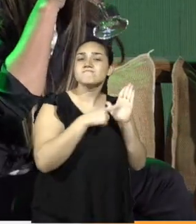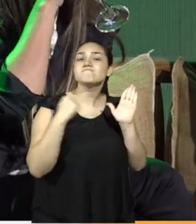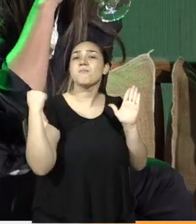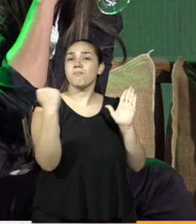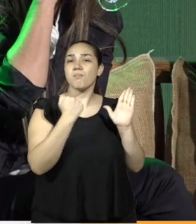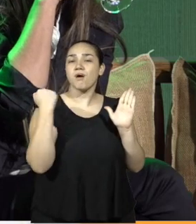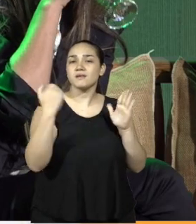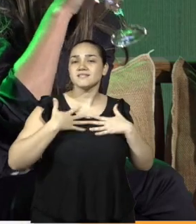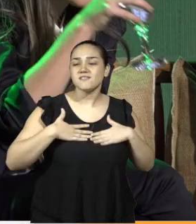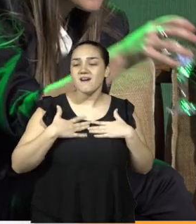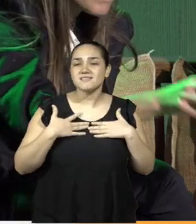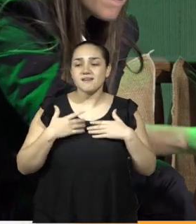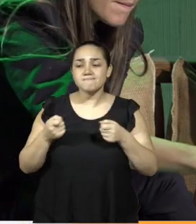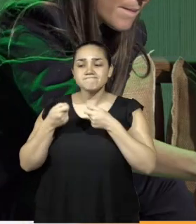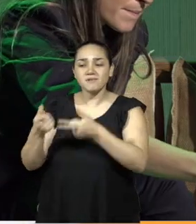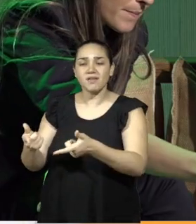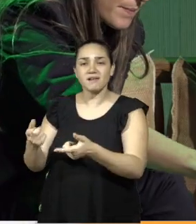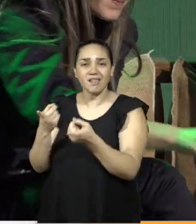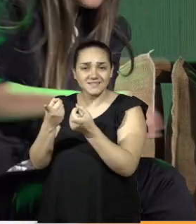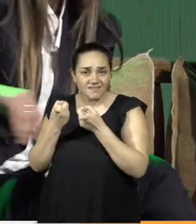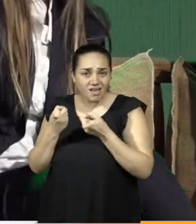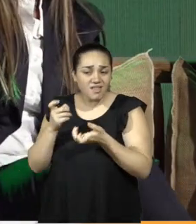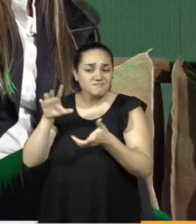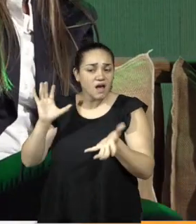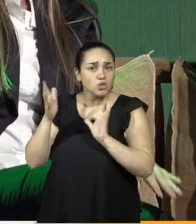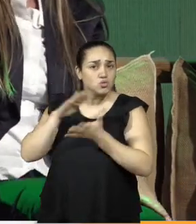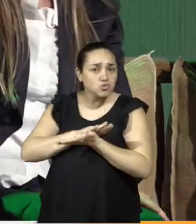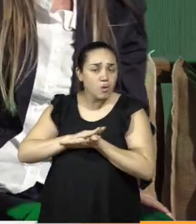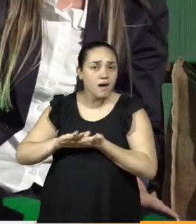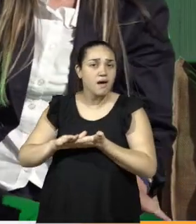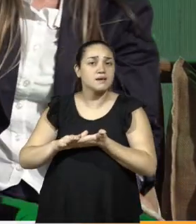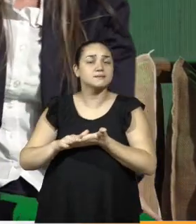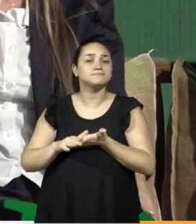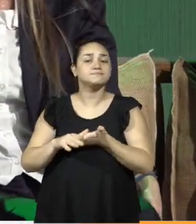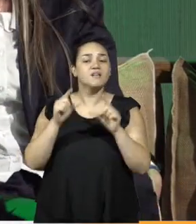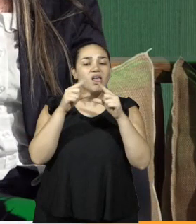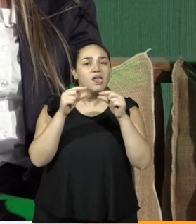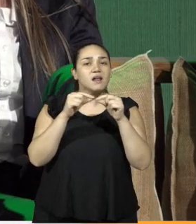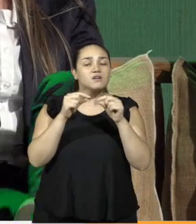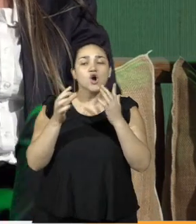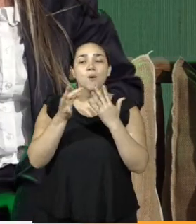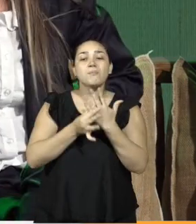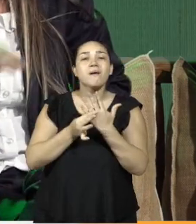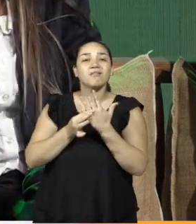importante satisfacer las necesidades actuales, y como sigue el artículo, sin comprometer necesidades